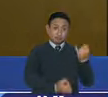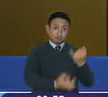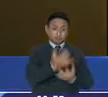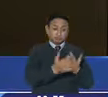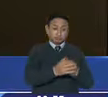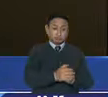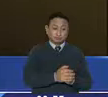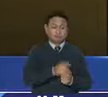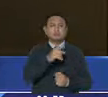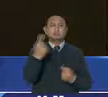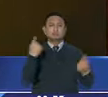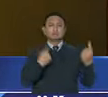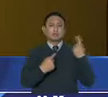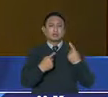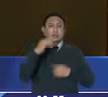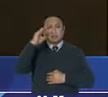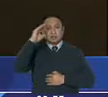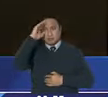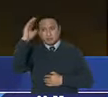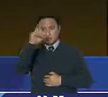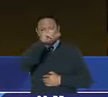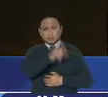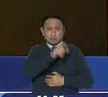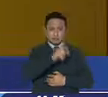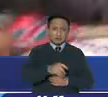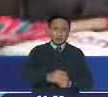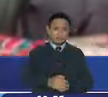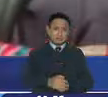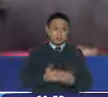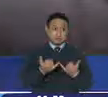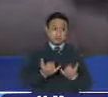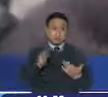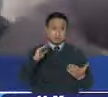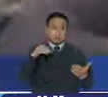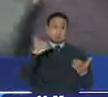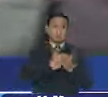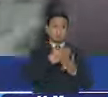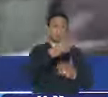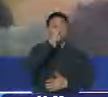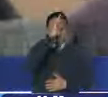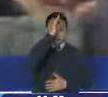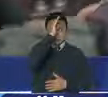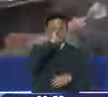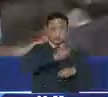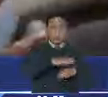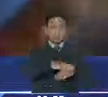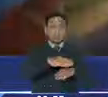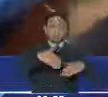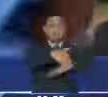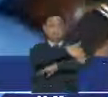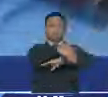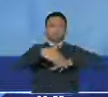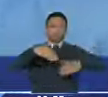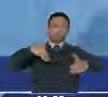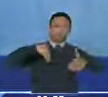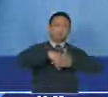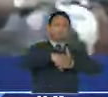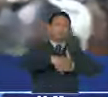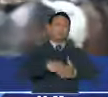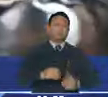Muchos de los heridos, entre uniformados y ciudadanos, no han podido llegar a los hospitales debido al bloqueo de más de